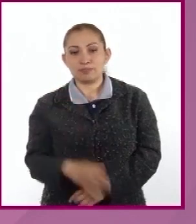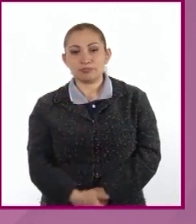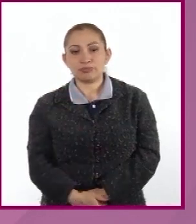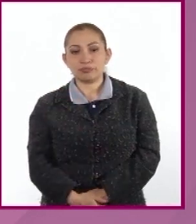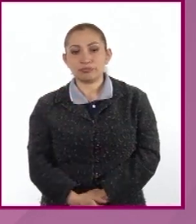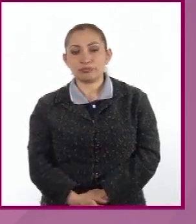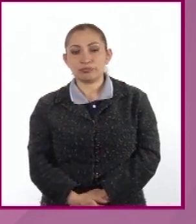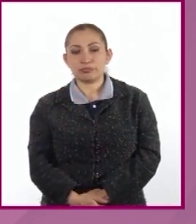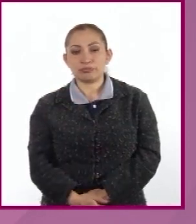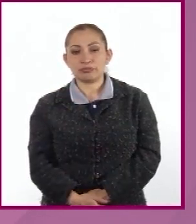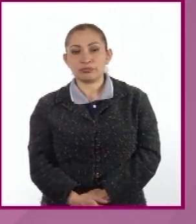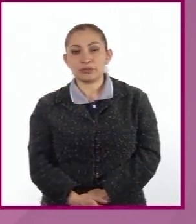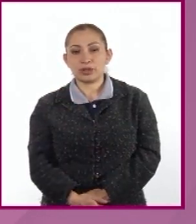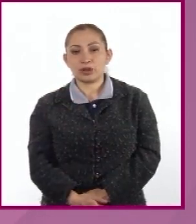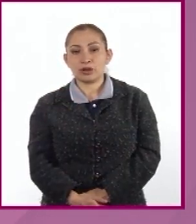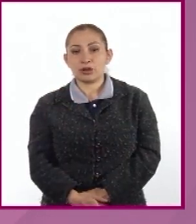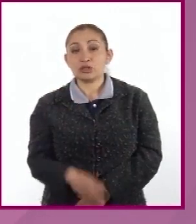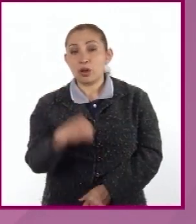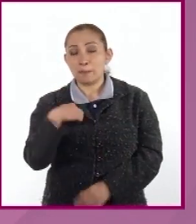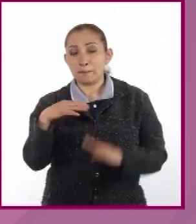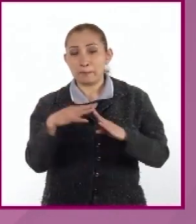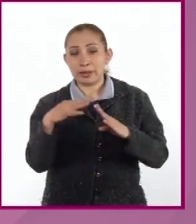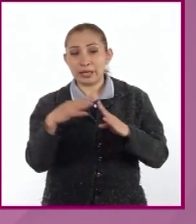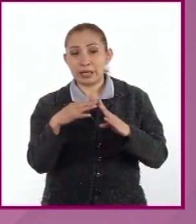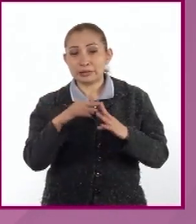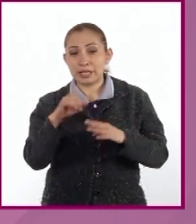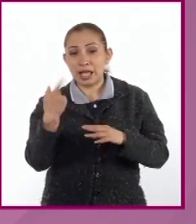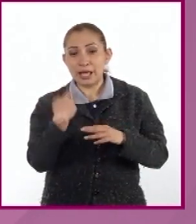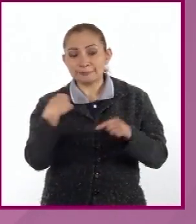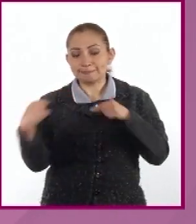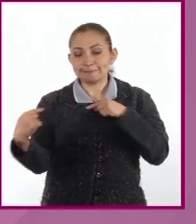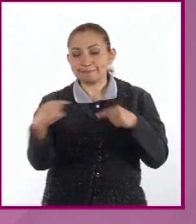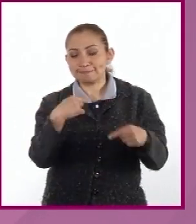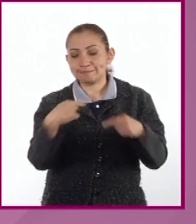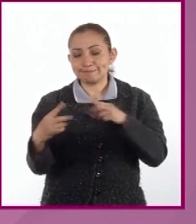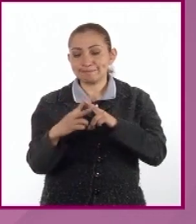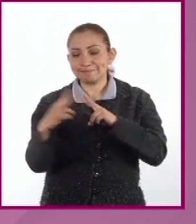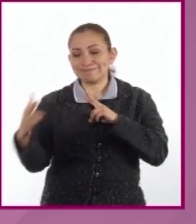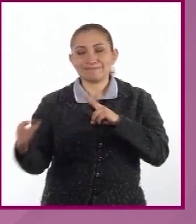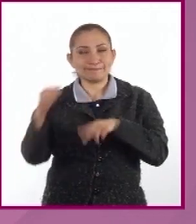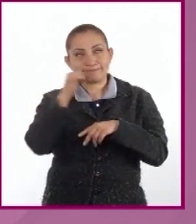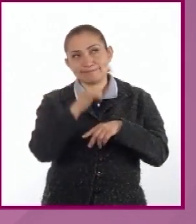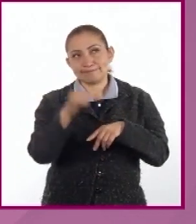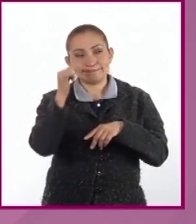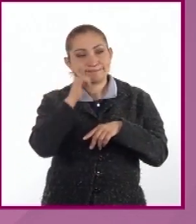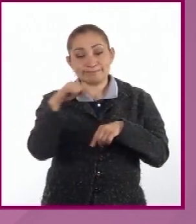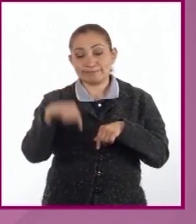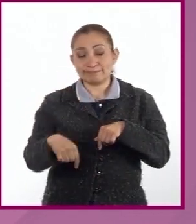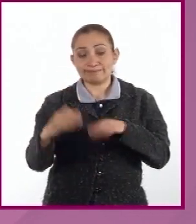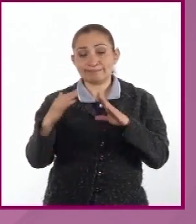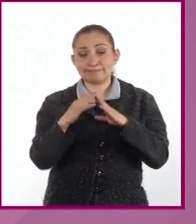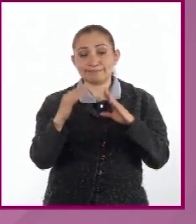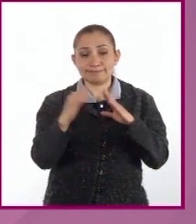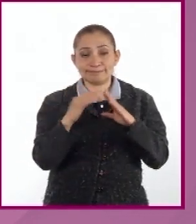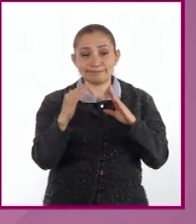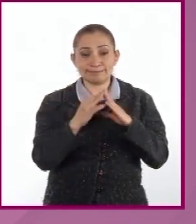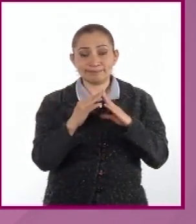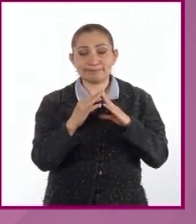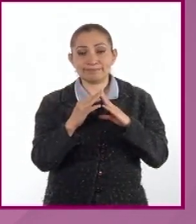conflicto y desafío que hay en mi casa son la discusión entre vecinos, ya que aquí en mi casa